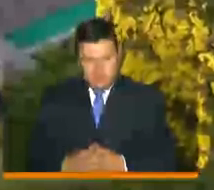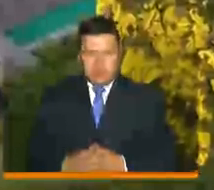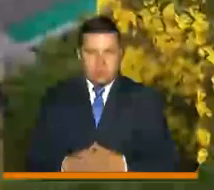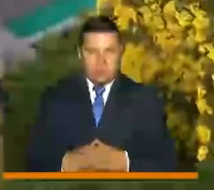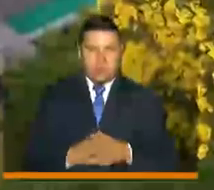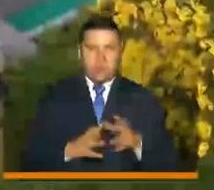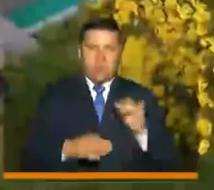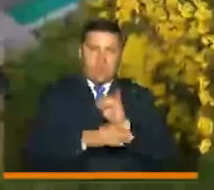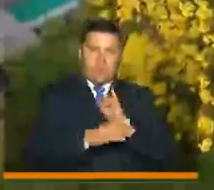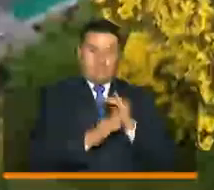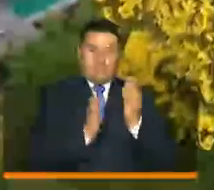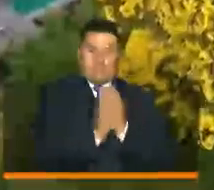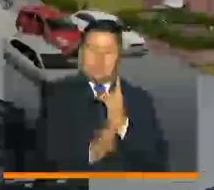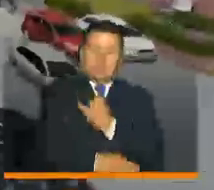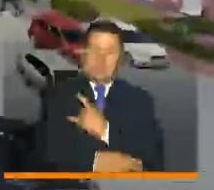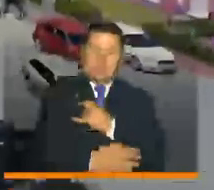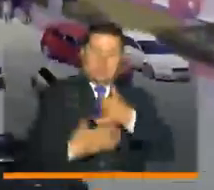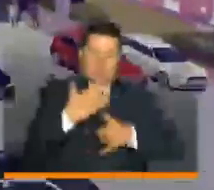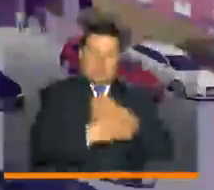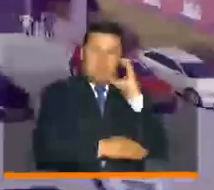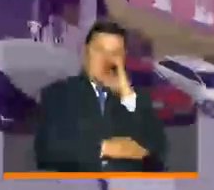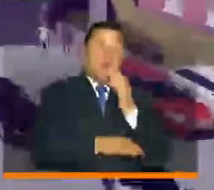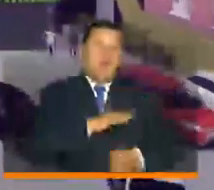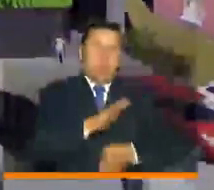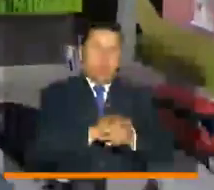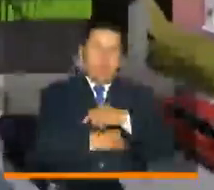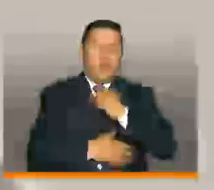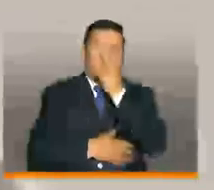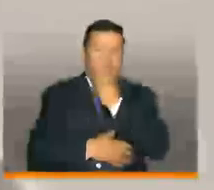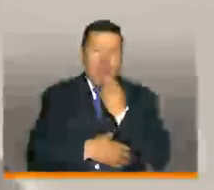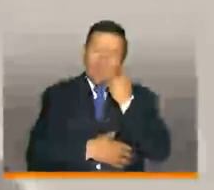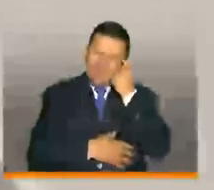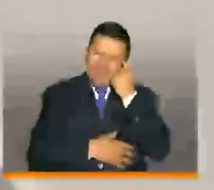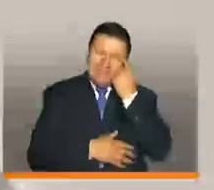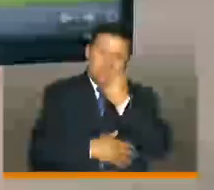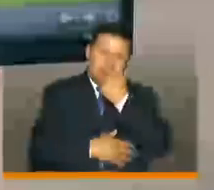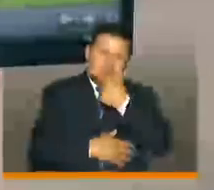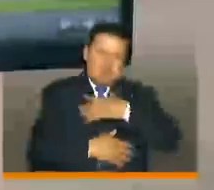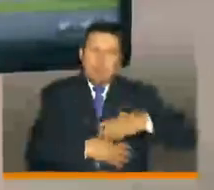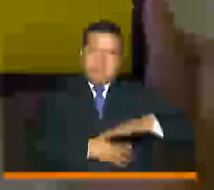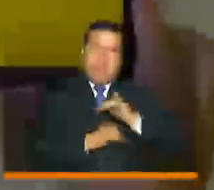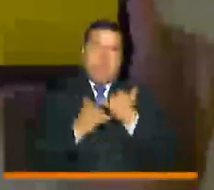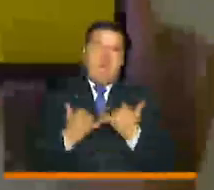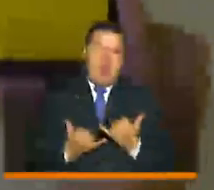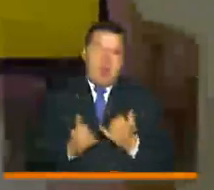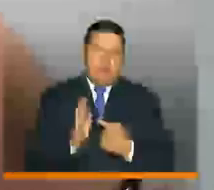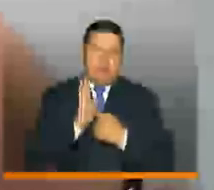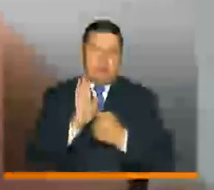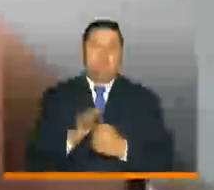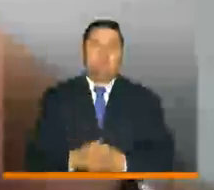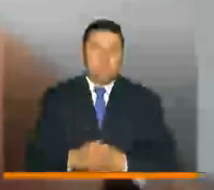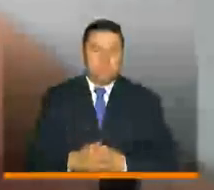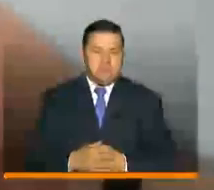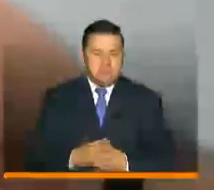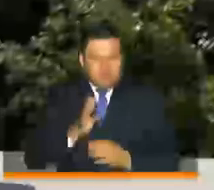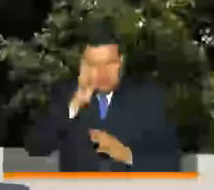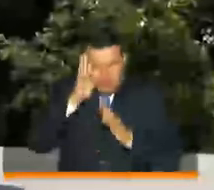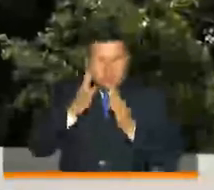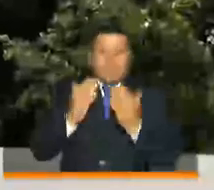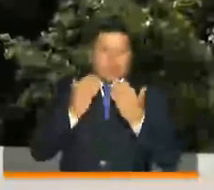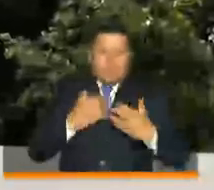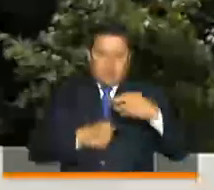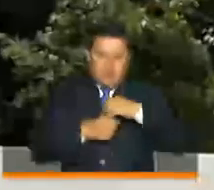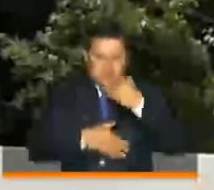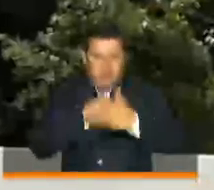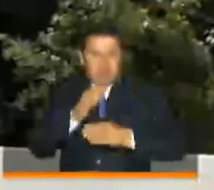Las instituciones de educación superior del país continúan comprometidas para hacer frente a los desafíos que la actualidad les presenta, y la innovación les ha